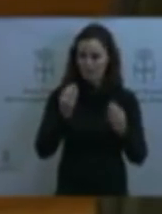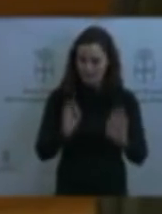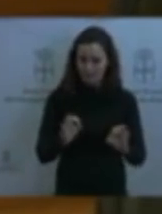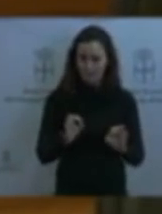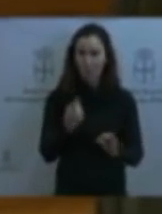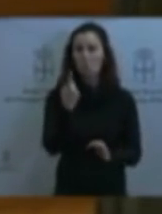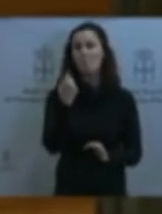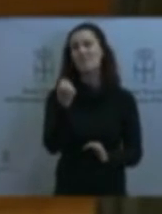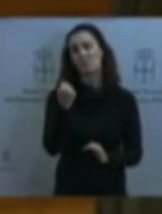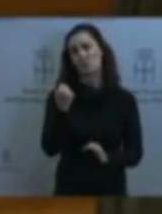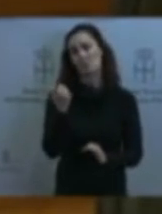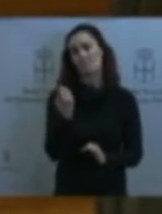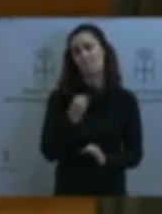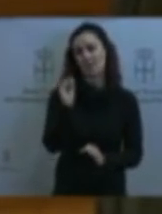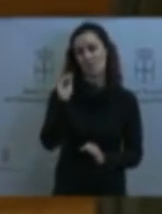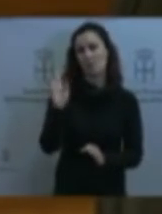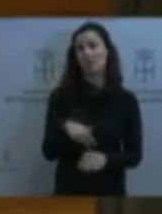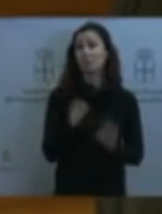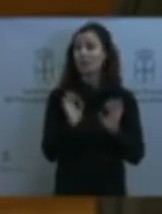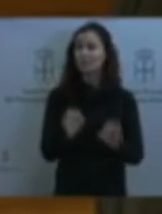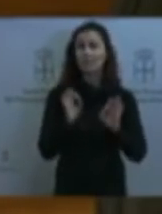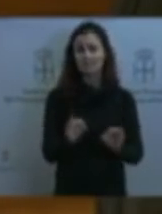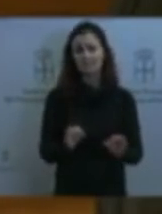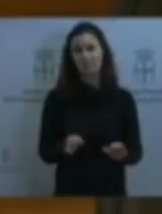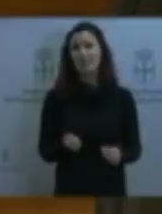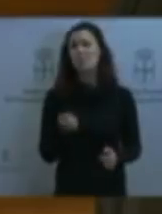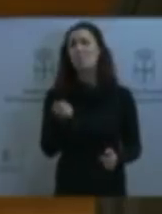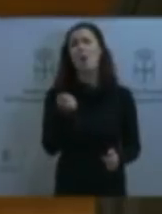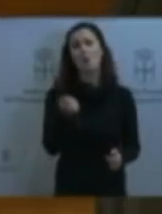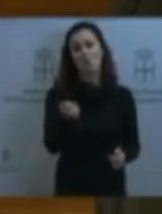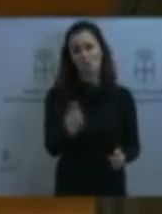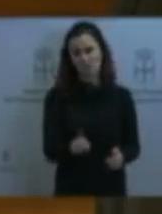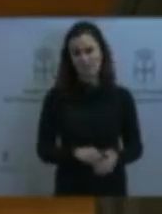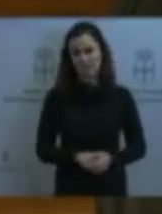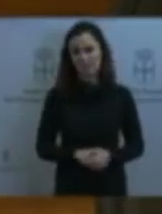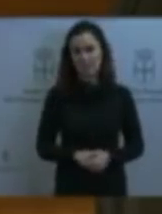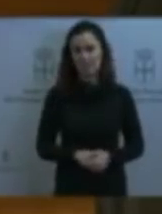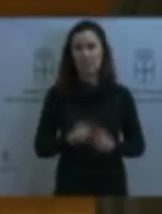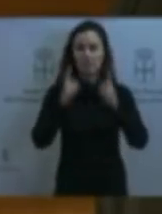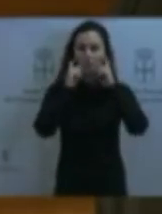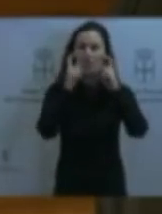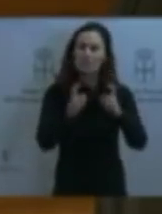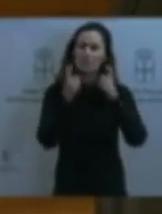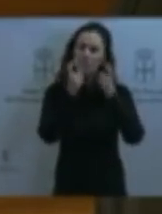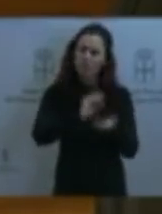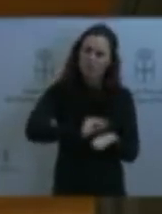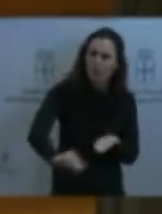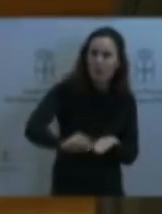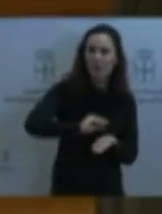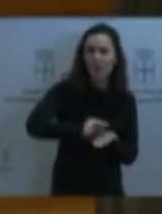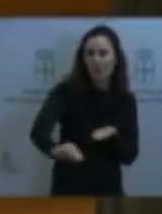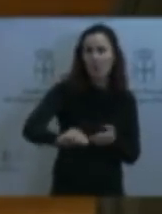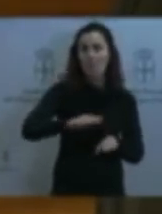que no es poco, que es un esfuerzo muy grande para hacer una actuación que ya se lo